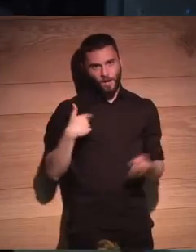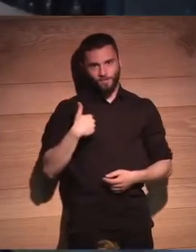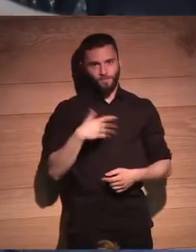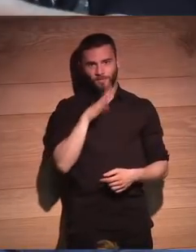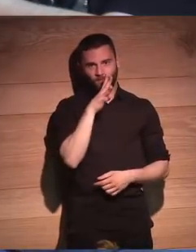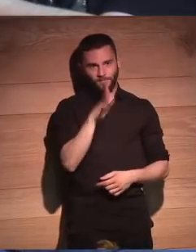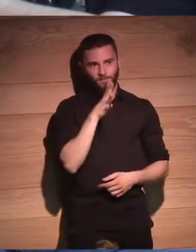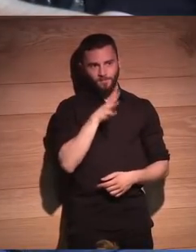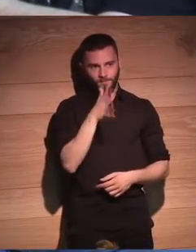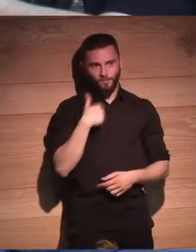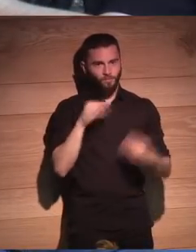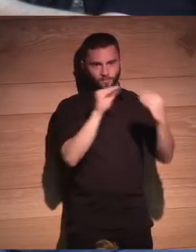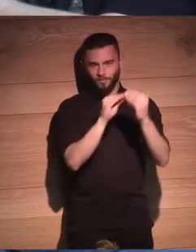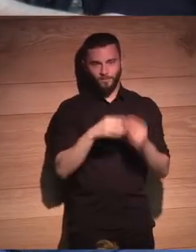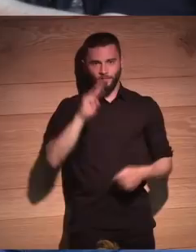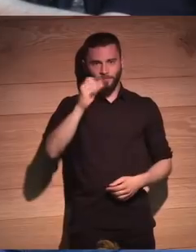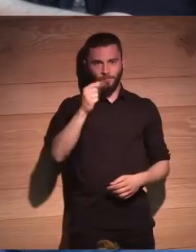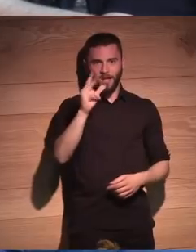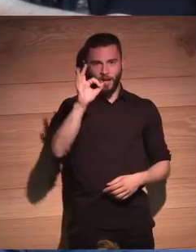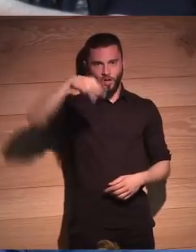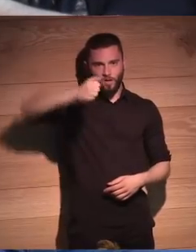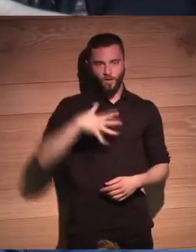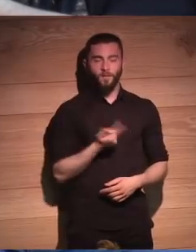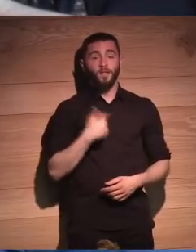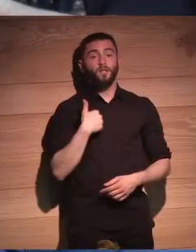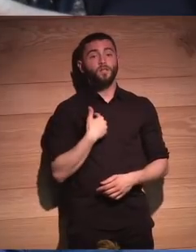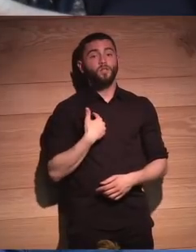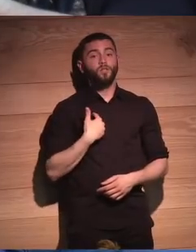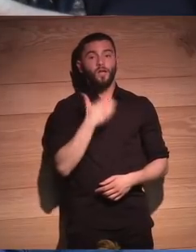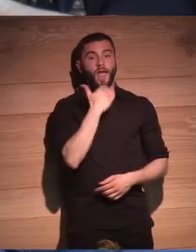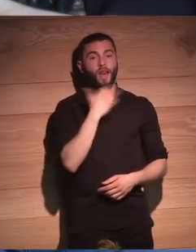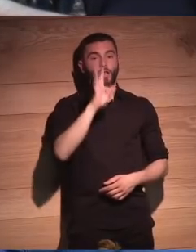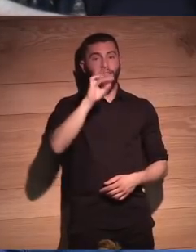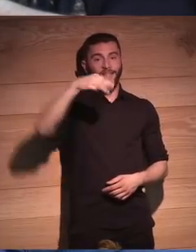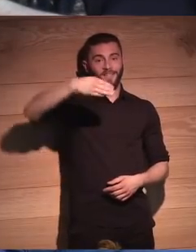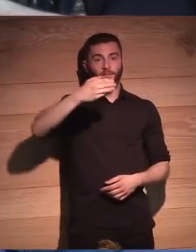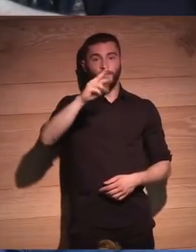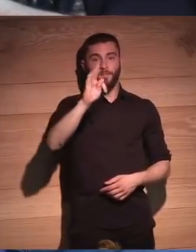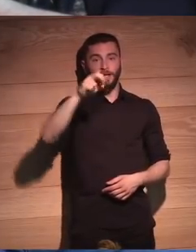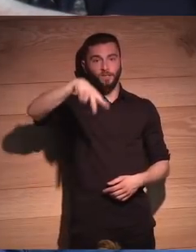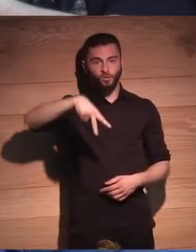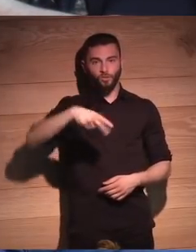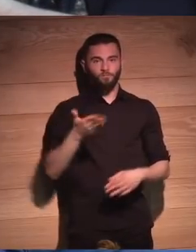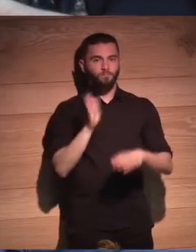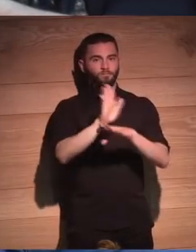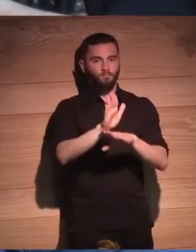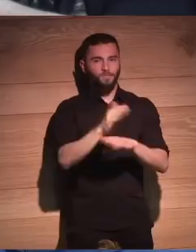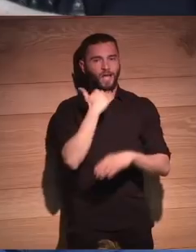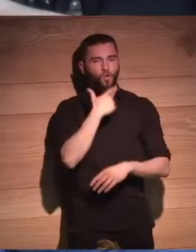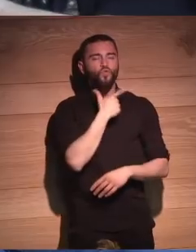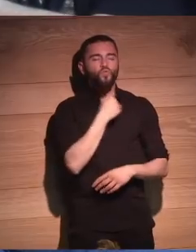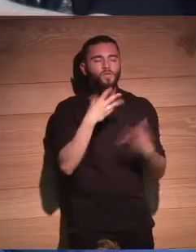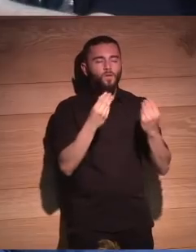acuerdo con Asier. Paloma, ibas Un a decir apunte, algo. sí, de las películas de Tim Burton, algo que me gusta muchísimo como retrató es la ciudad de